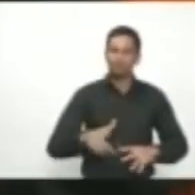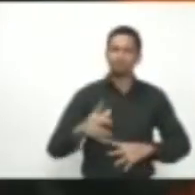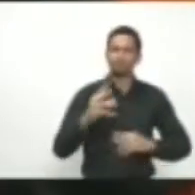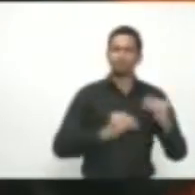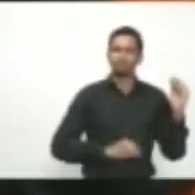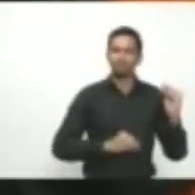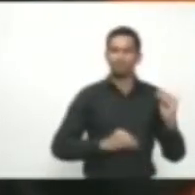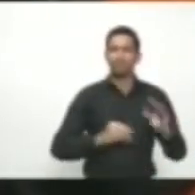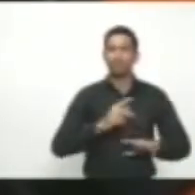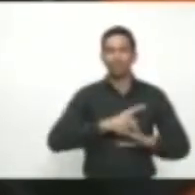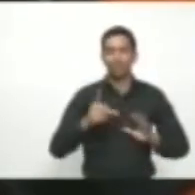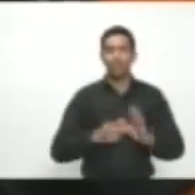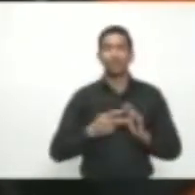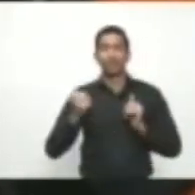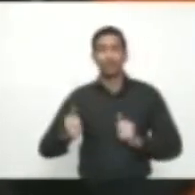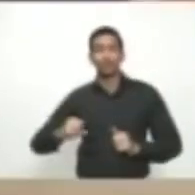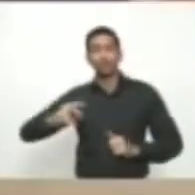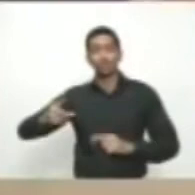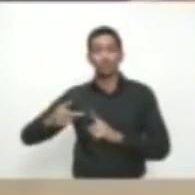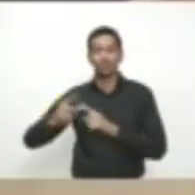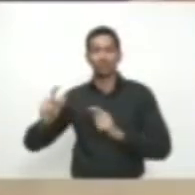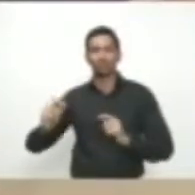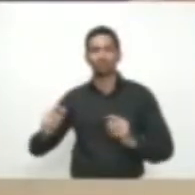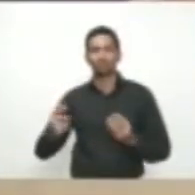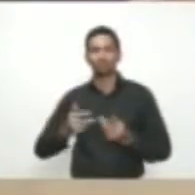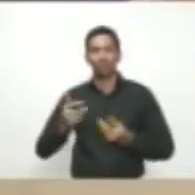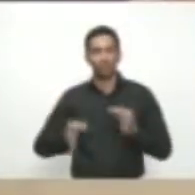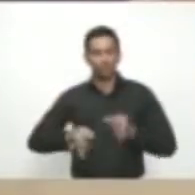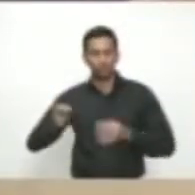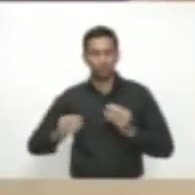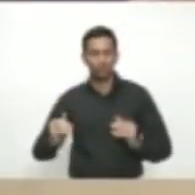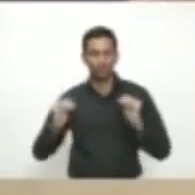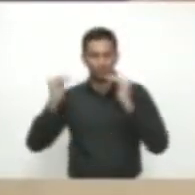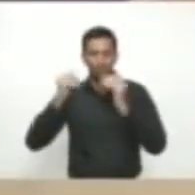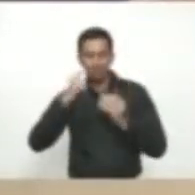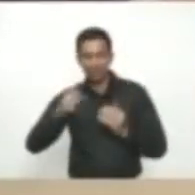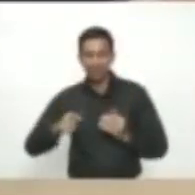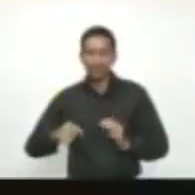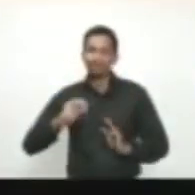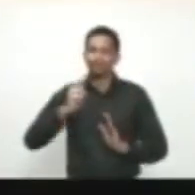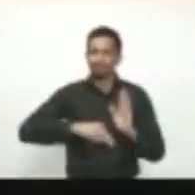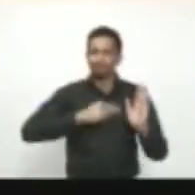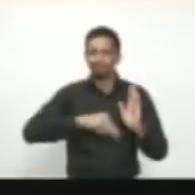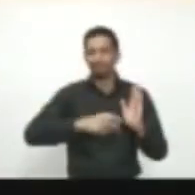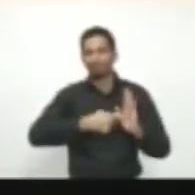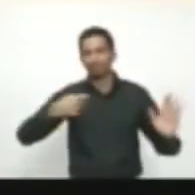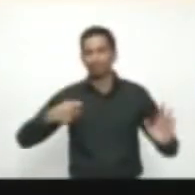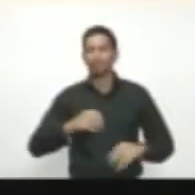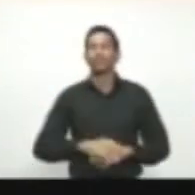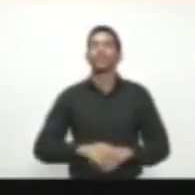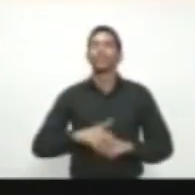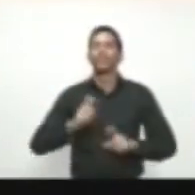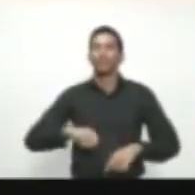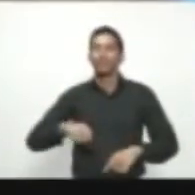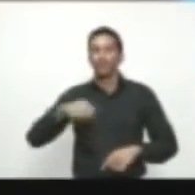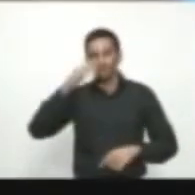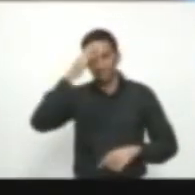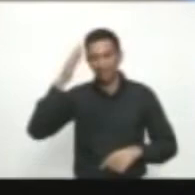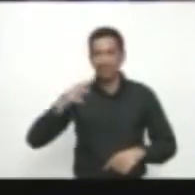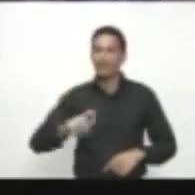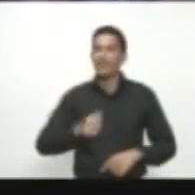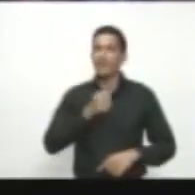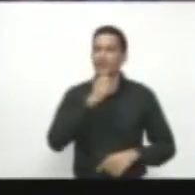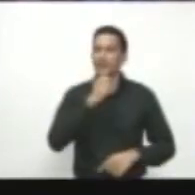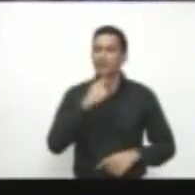la Corte tumbó el decreto cuando el distrito privatizó las zonas azules. 3, que en Bucaramanga la privatización quedó en manos de